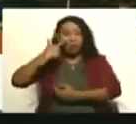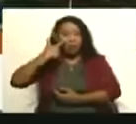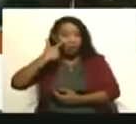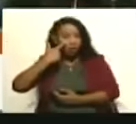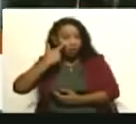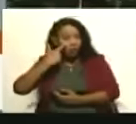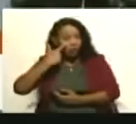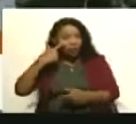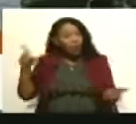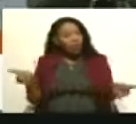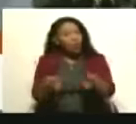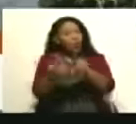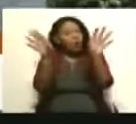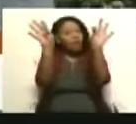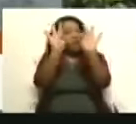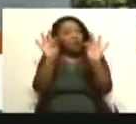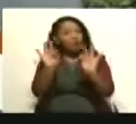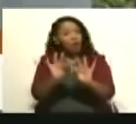Igualmente,